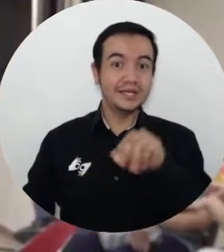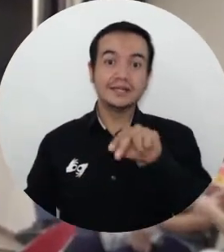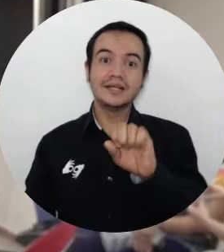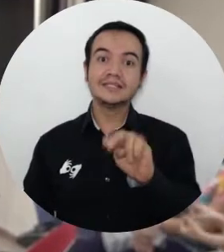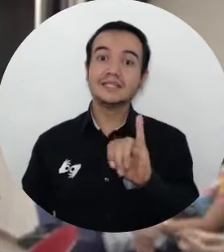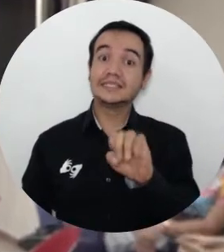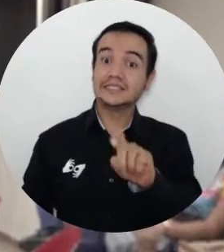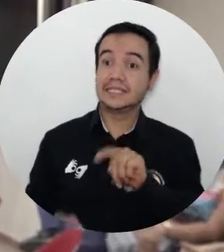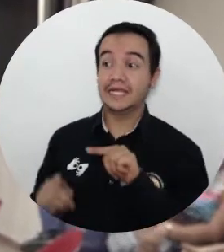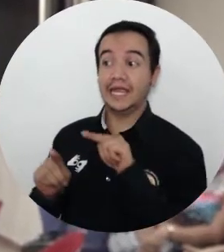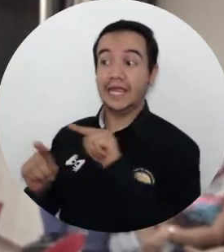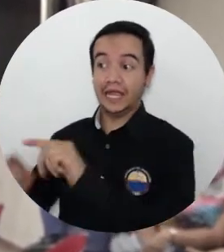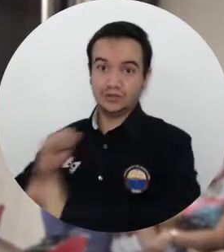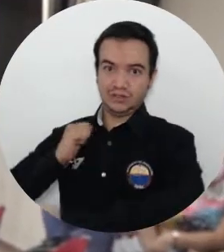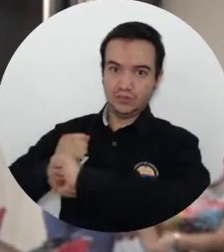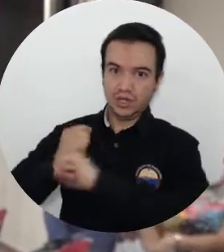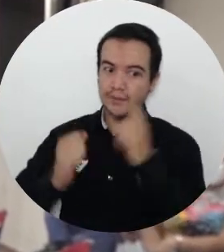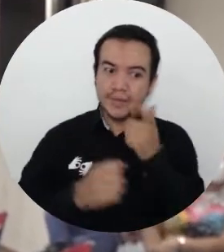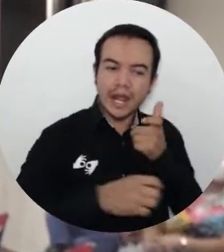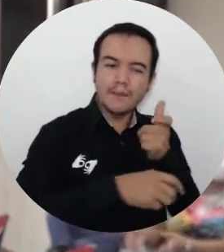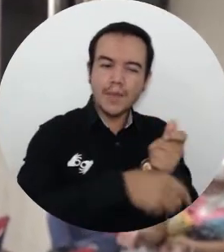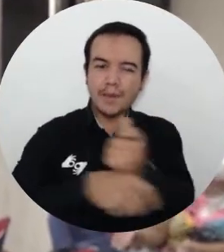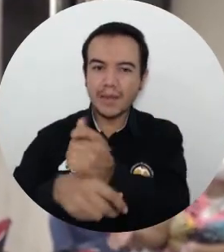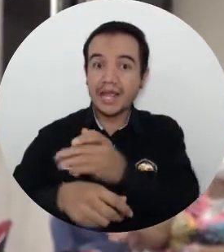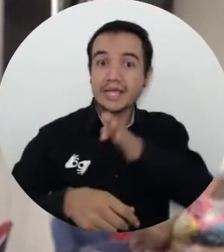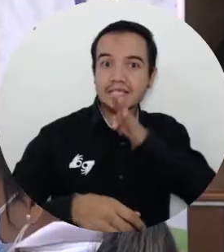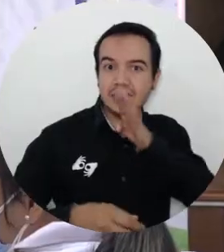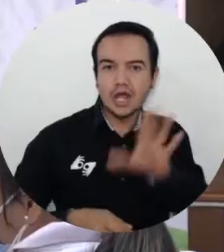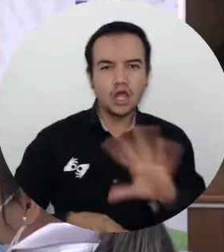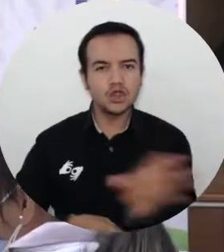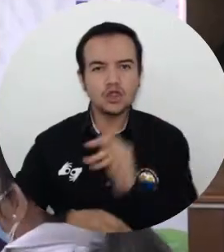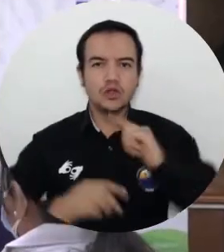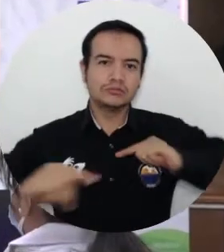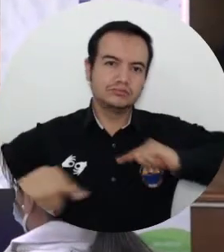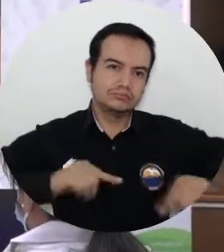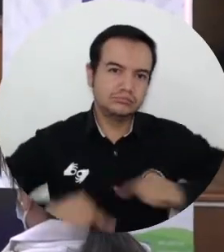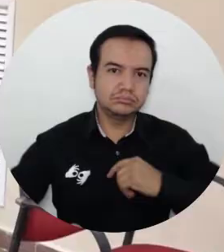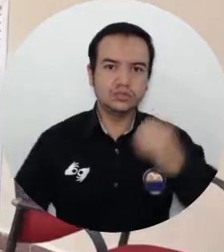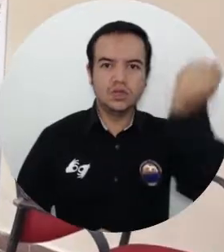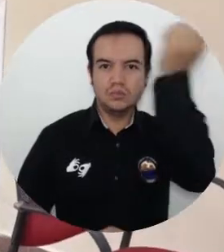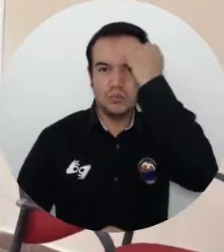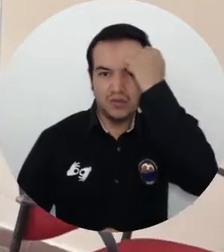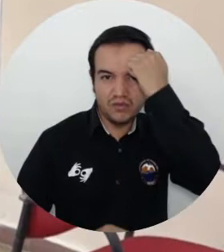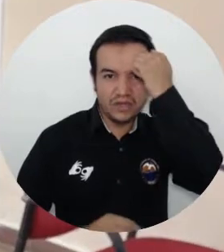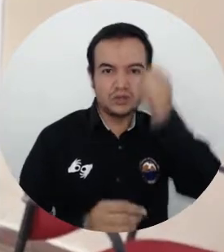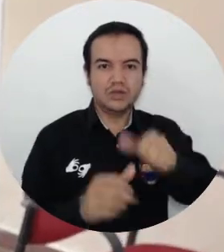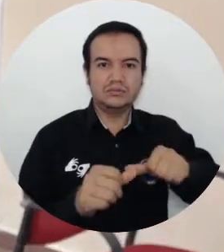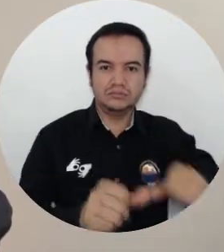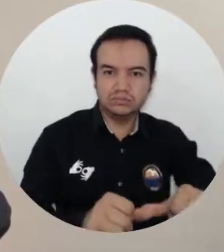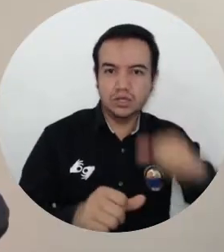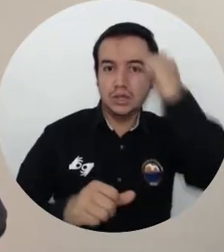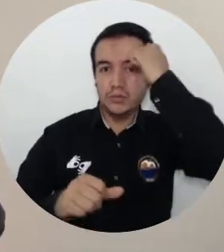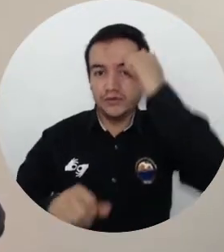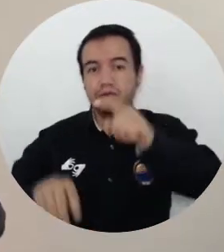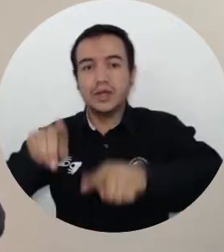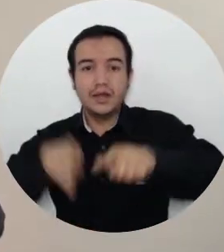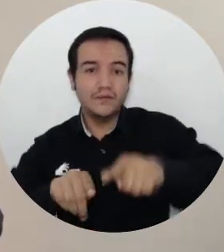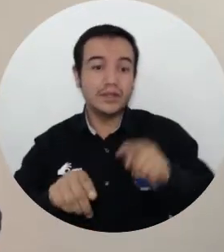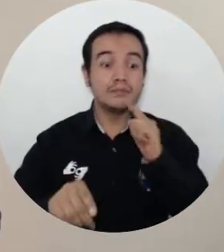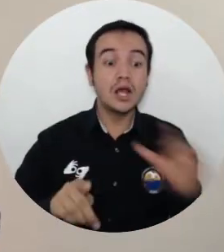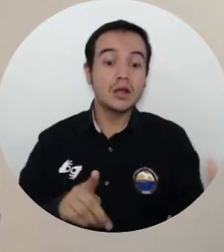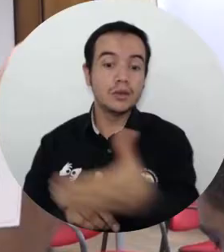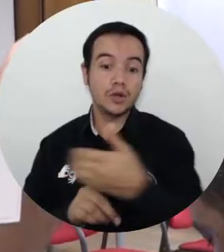administrativo, docentes de cátedra y contratistas de la institución, para que completen ese cuadro de vacunación y puedan estar las